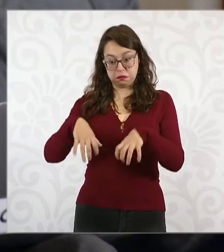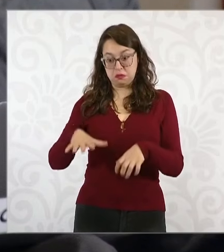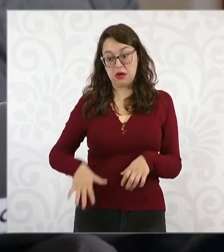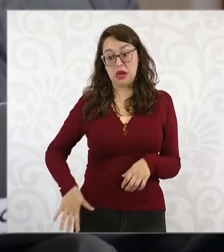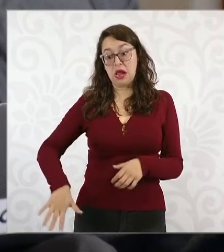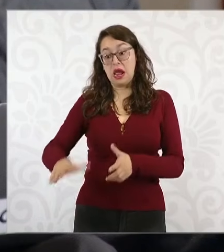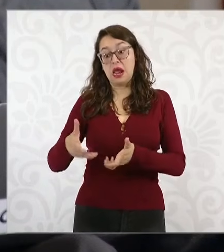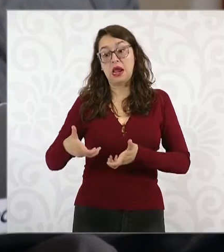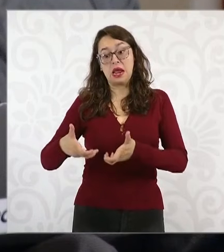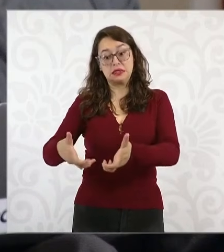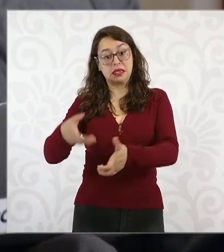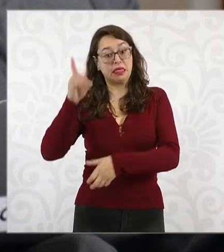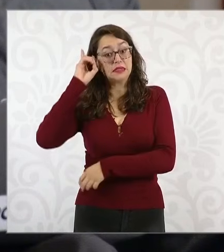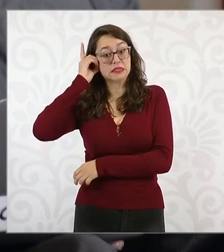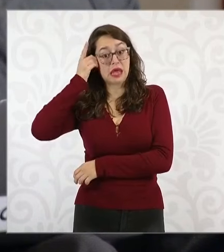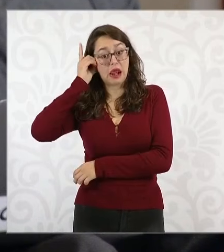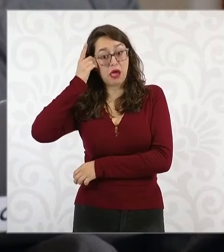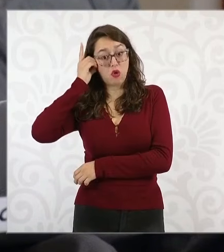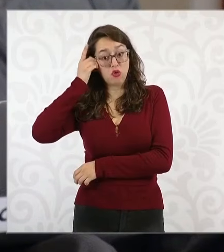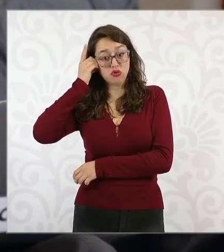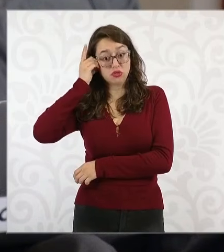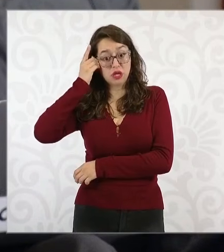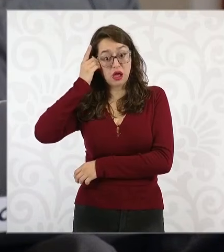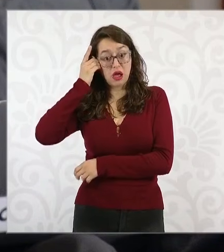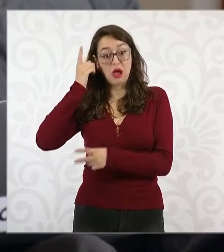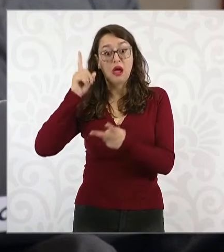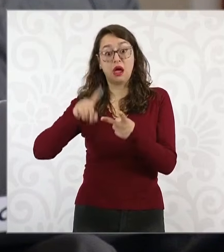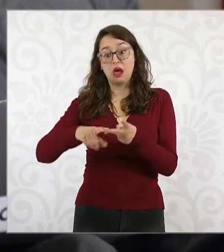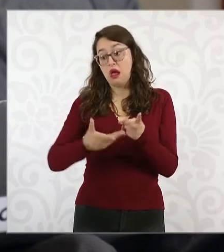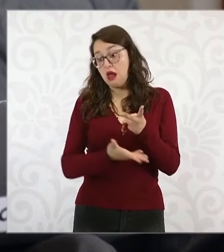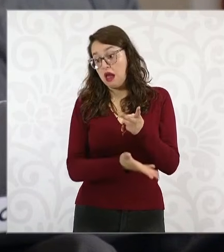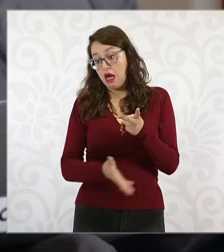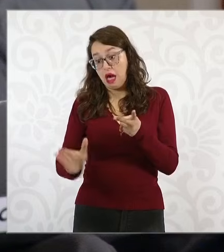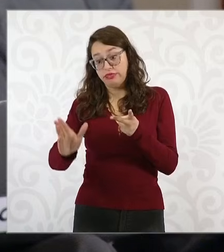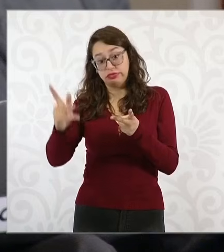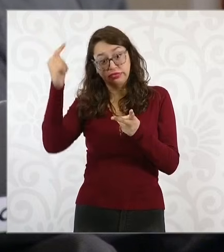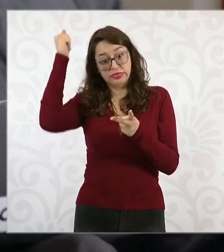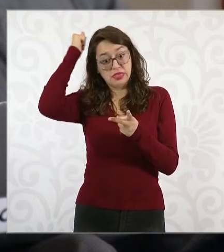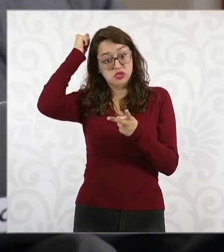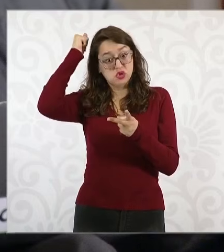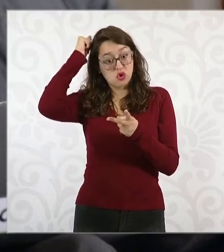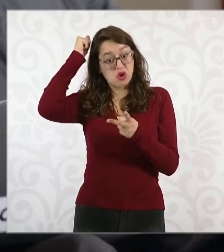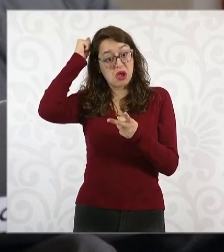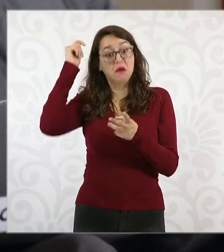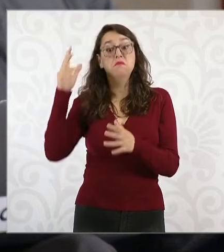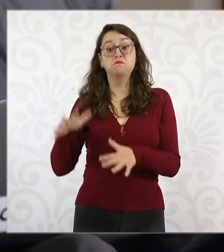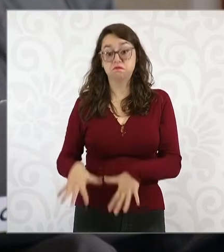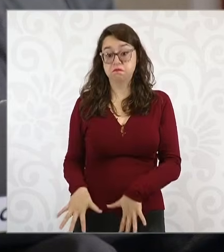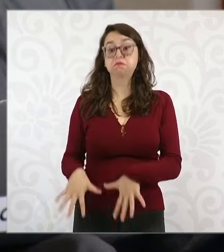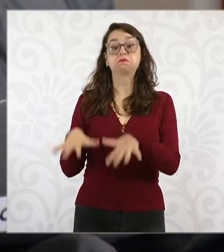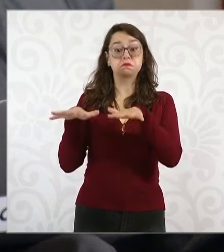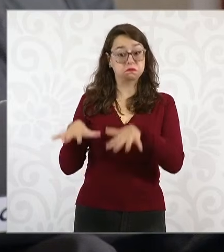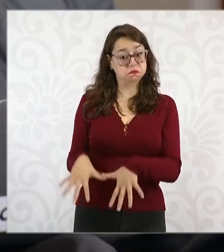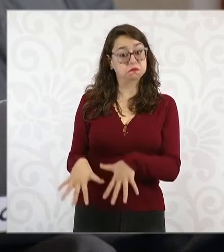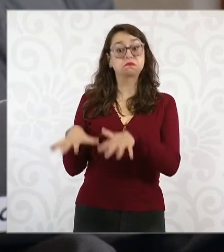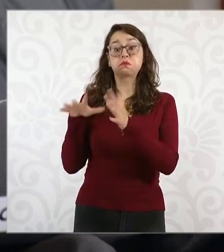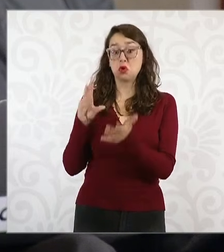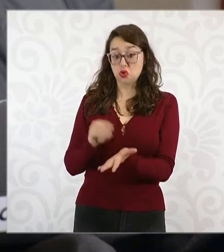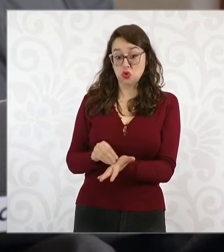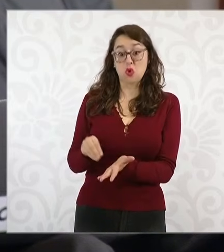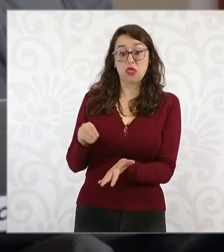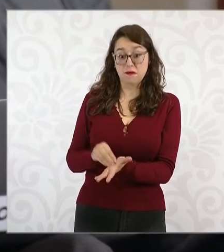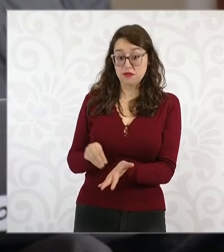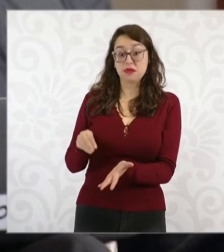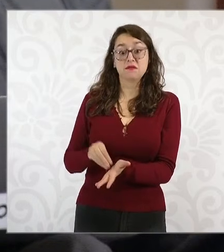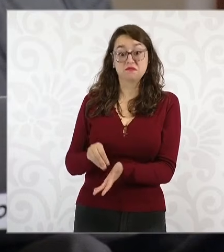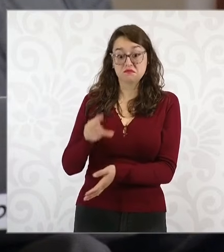Zaragoza, y de hecho la carretera hacia Texcoco, ha habido varios episodios de inundación en toda